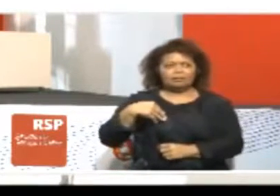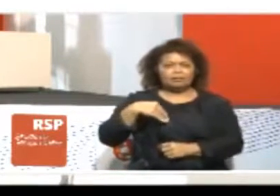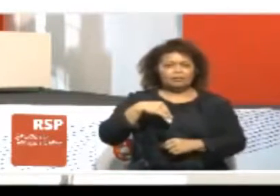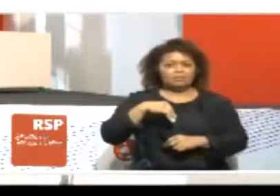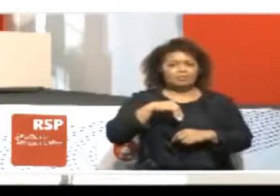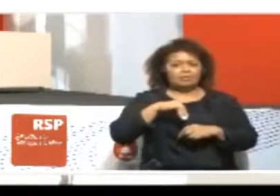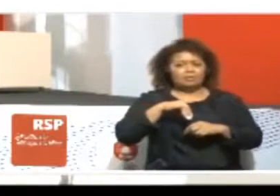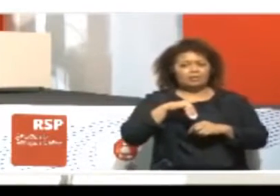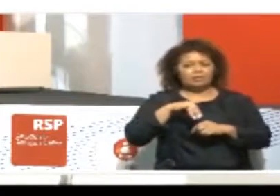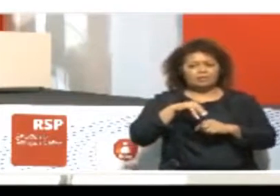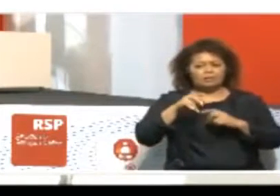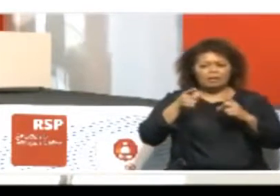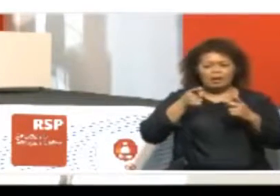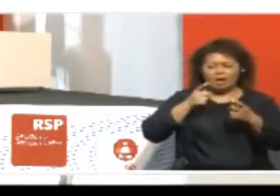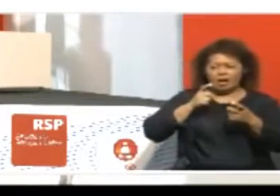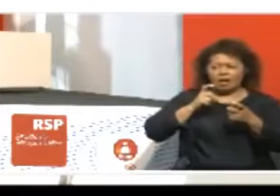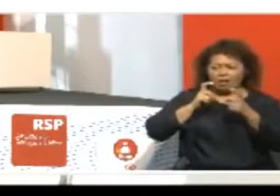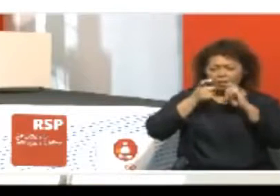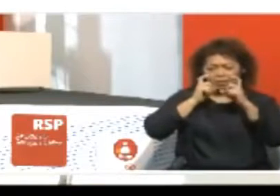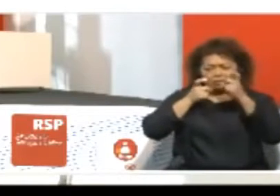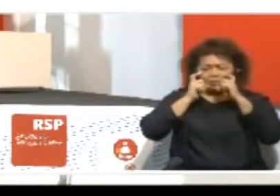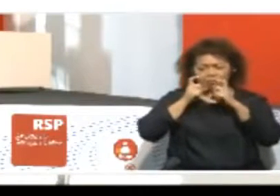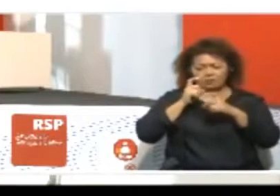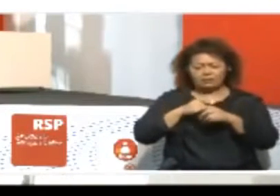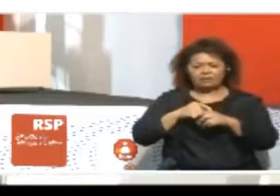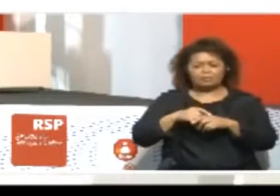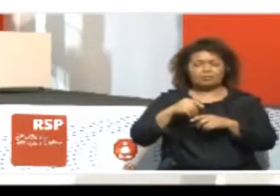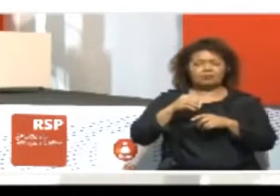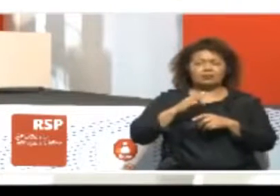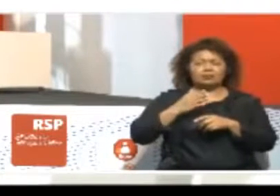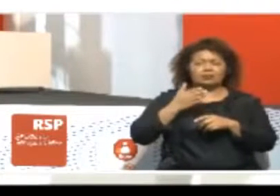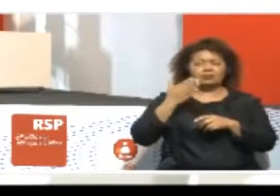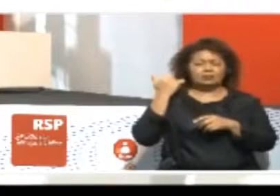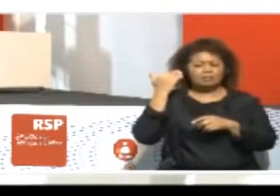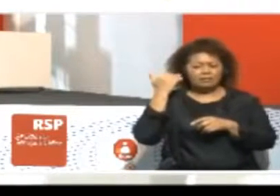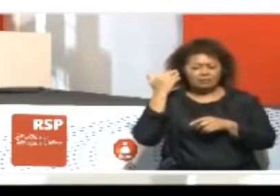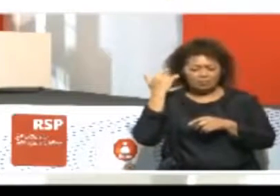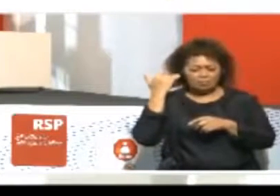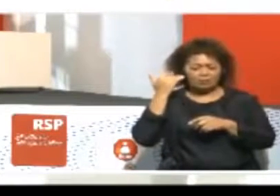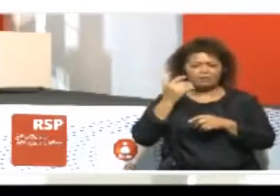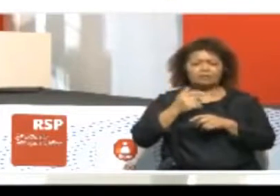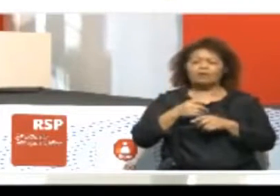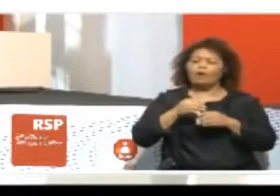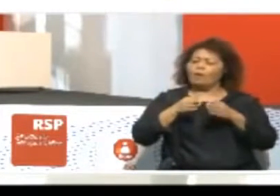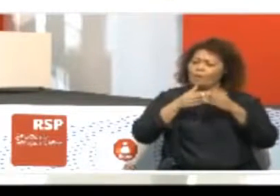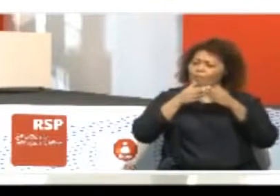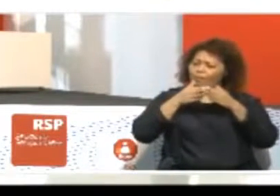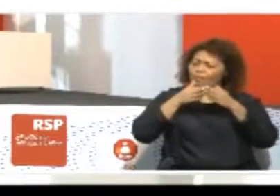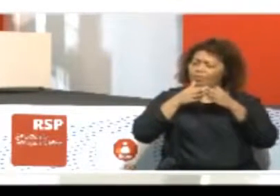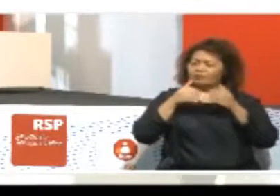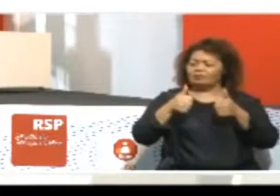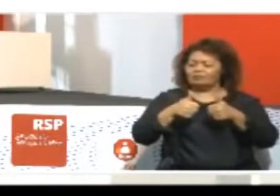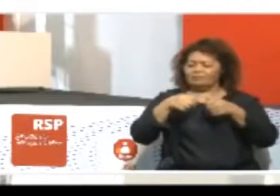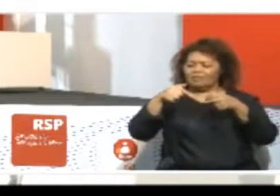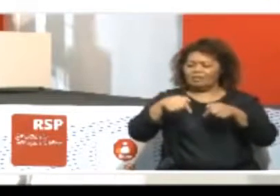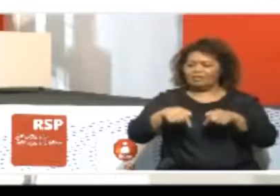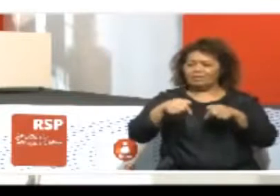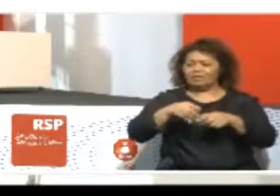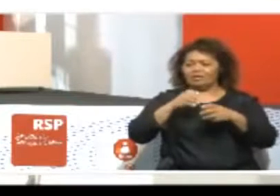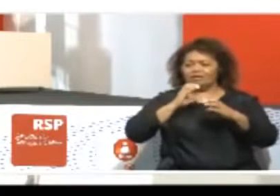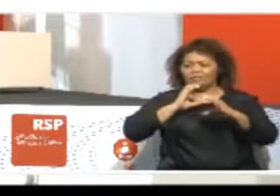me dijo, véngase Claudia y puede entrevistar a los alcaldes que usted quiera porque todos van a estar reunidos en una